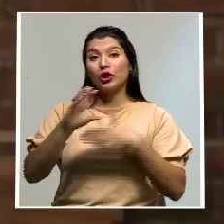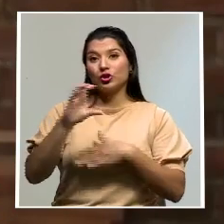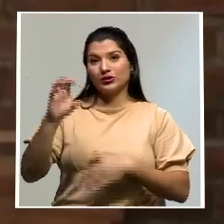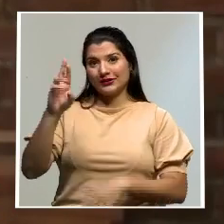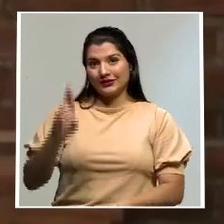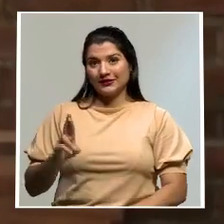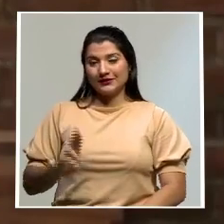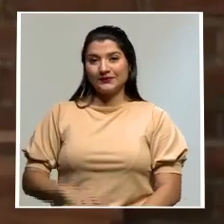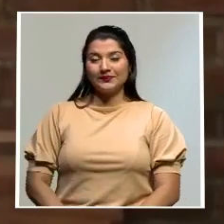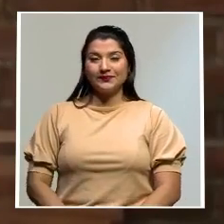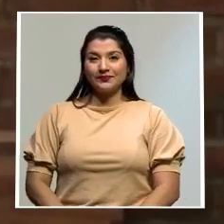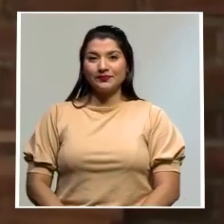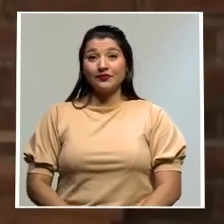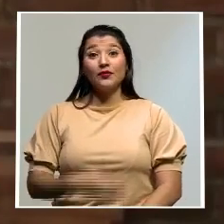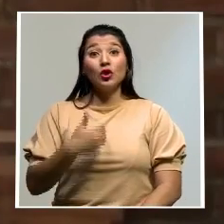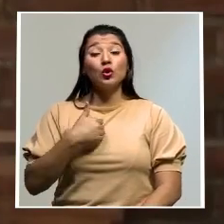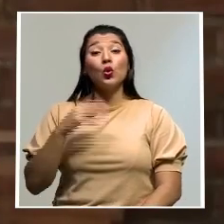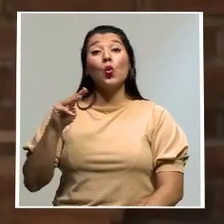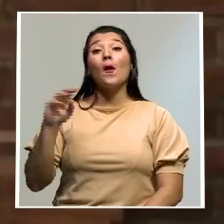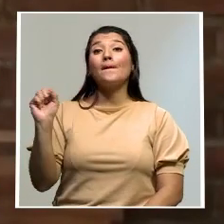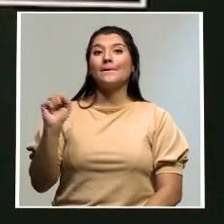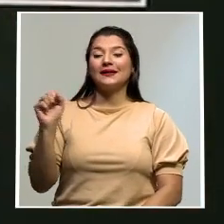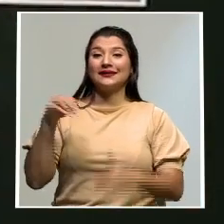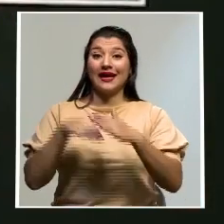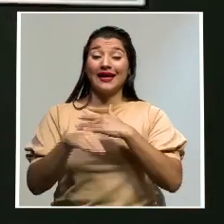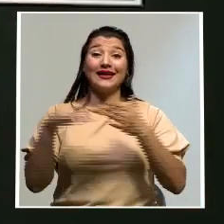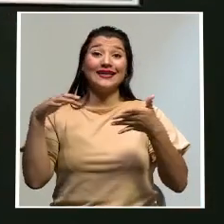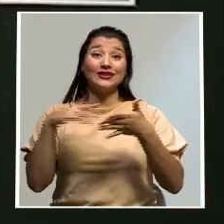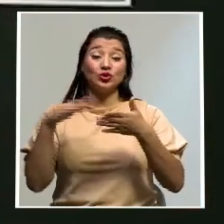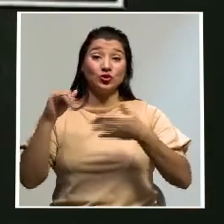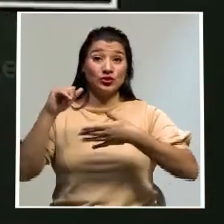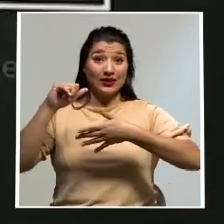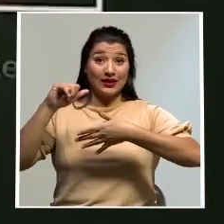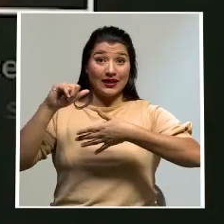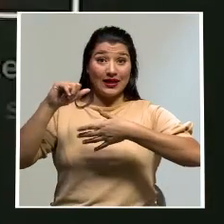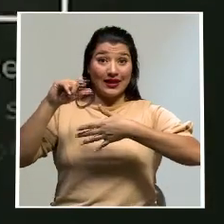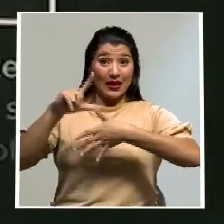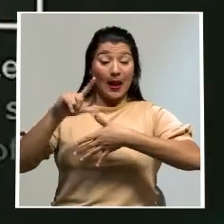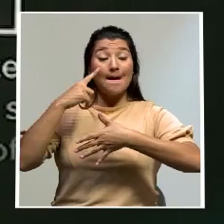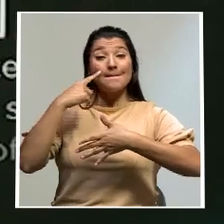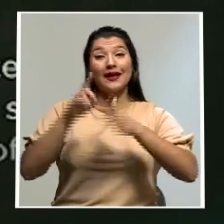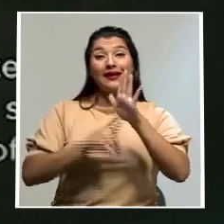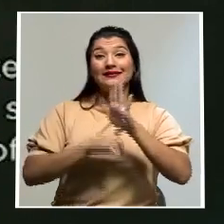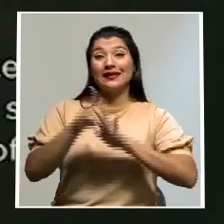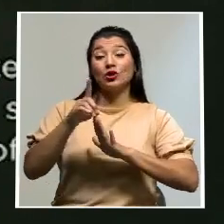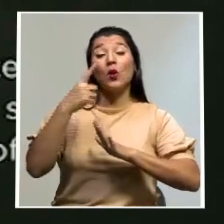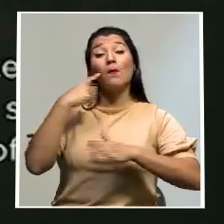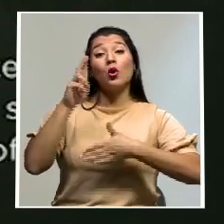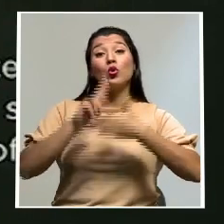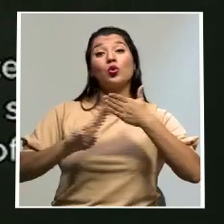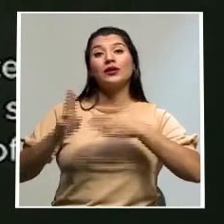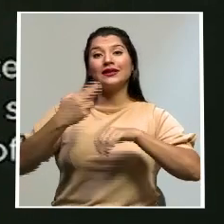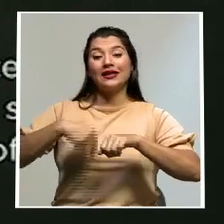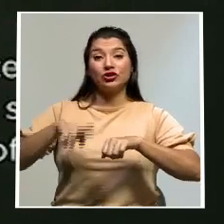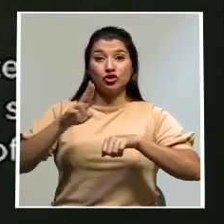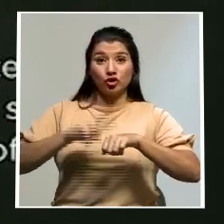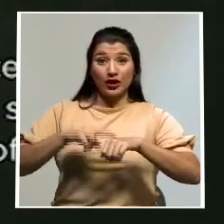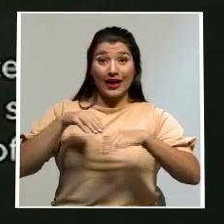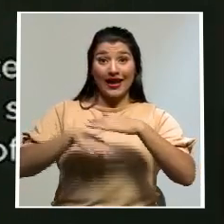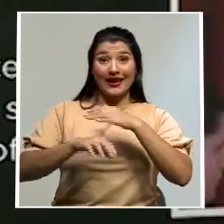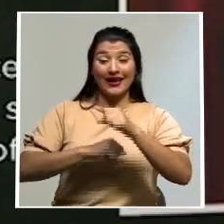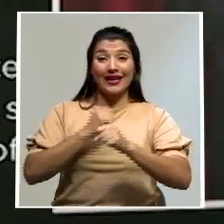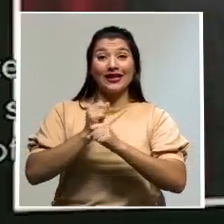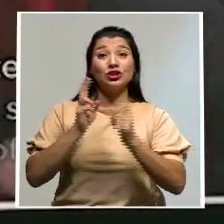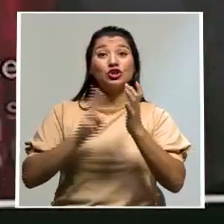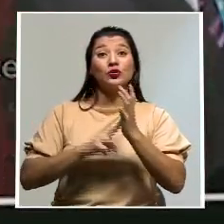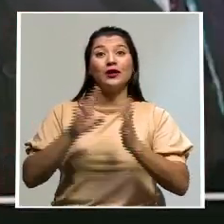Rica. Obtuvo una maestría en Estudios Latinoamericanos para el Desarrollo por la Universidad Nacional en el